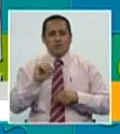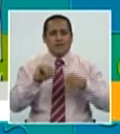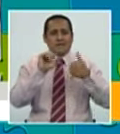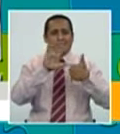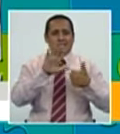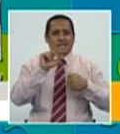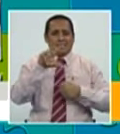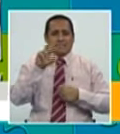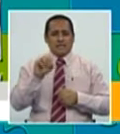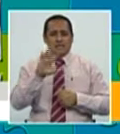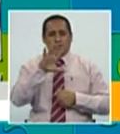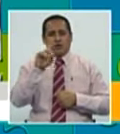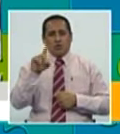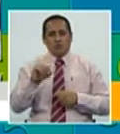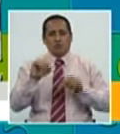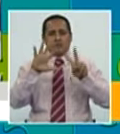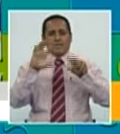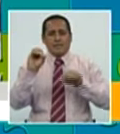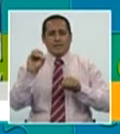621-9851,